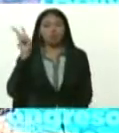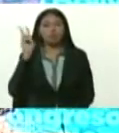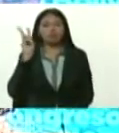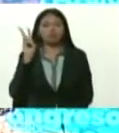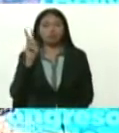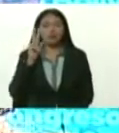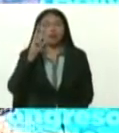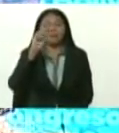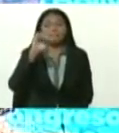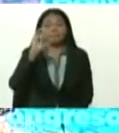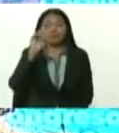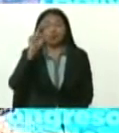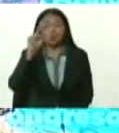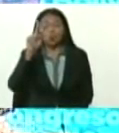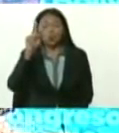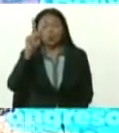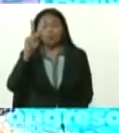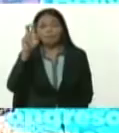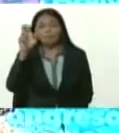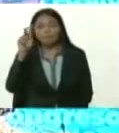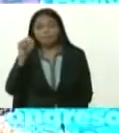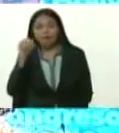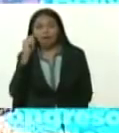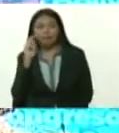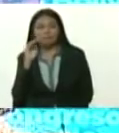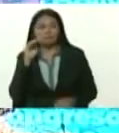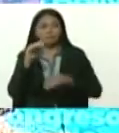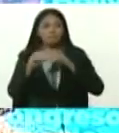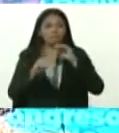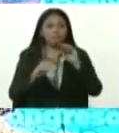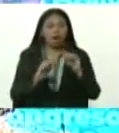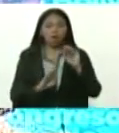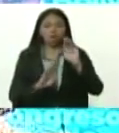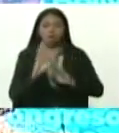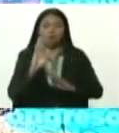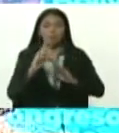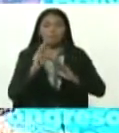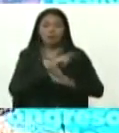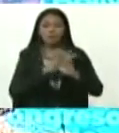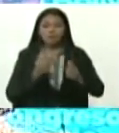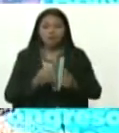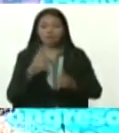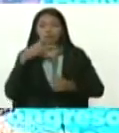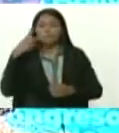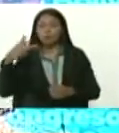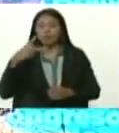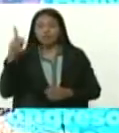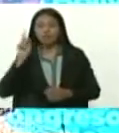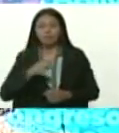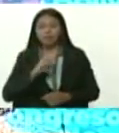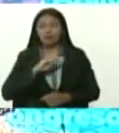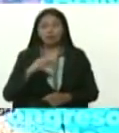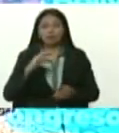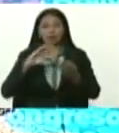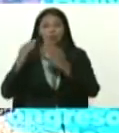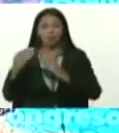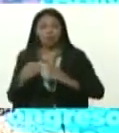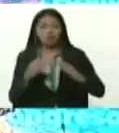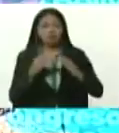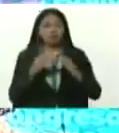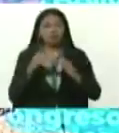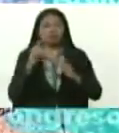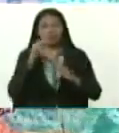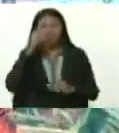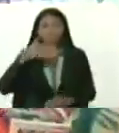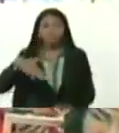MIUVEM, estamos dando un paso gigantesco para darle poder político a las comunidades y